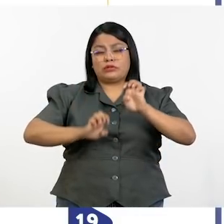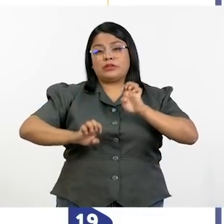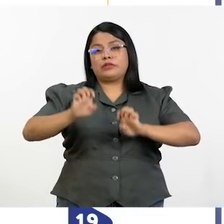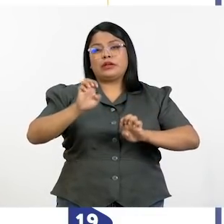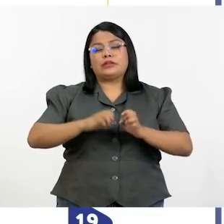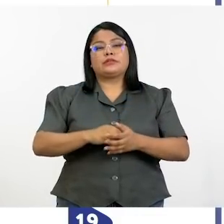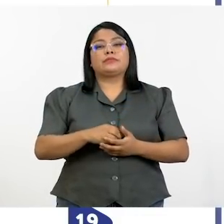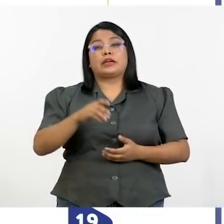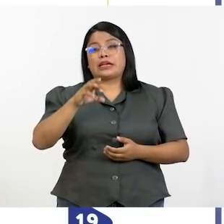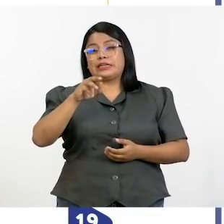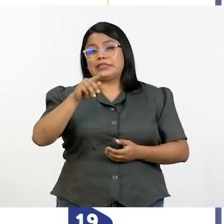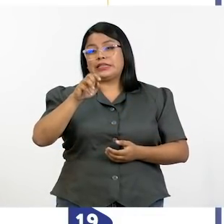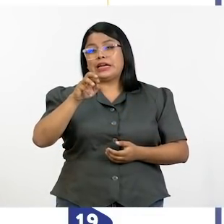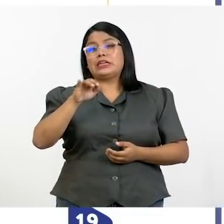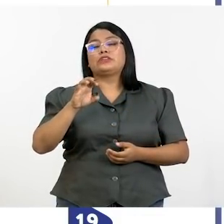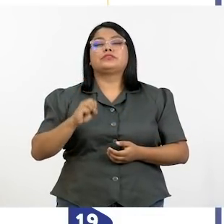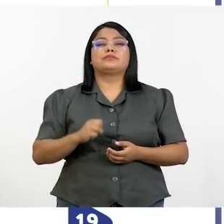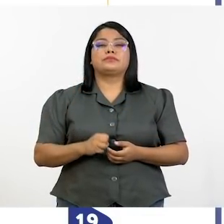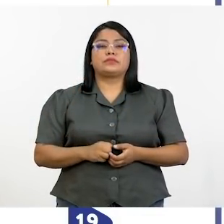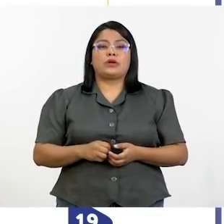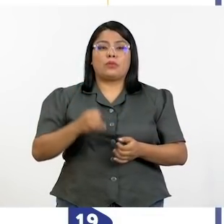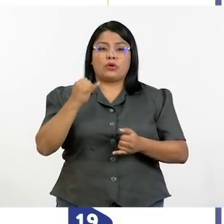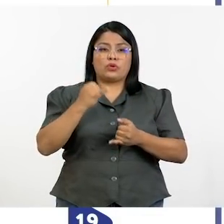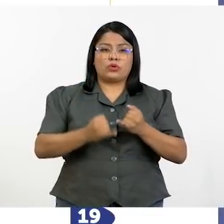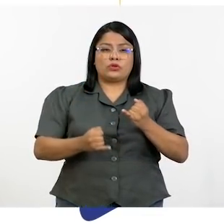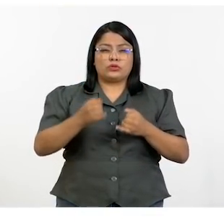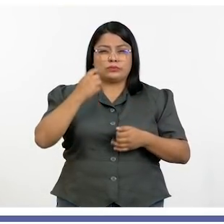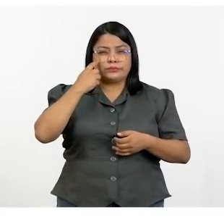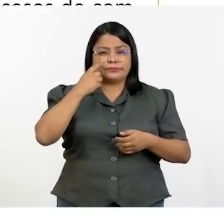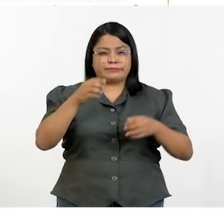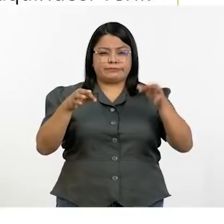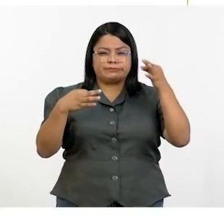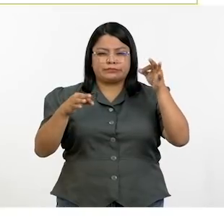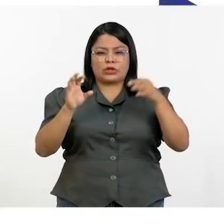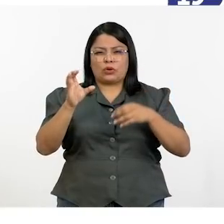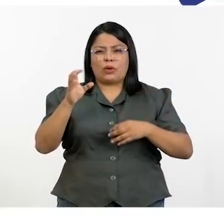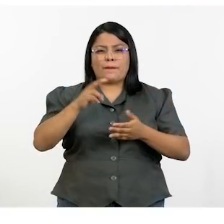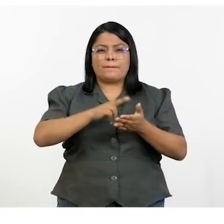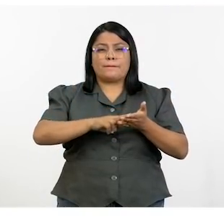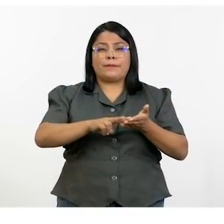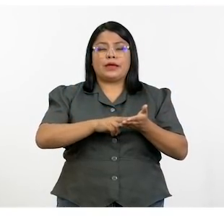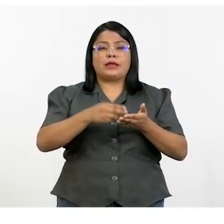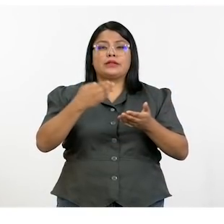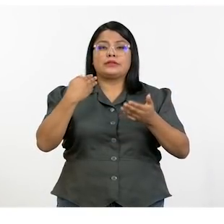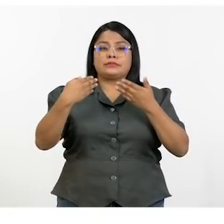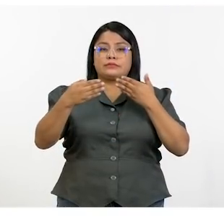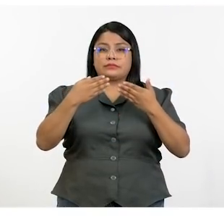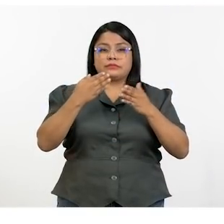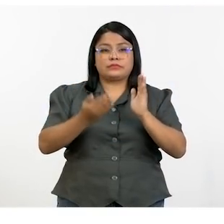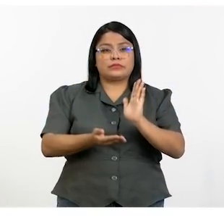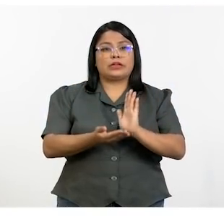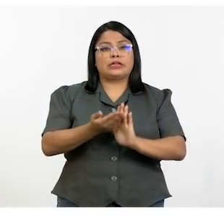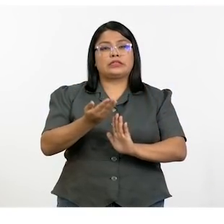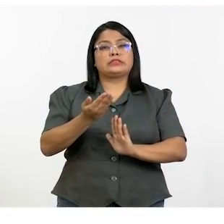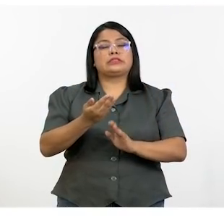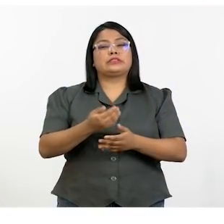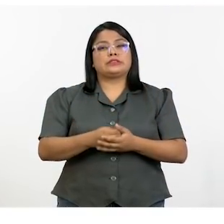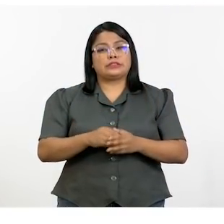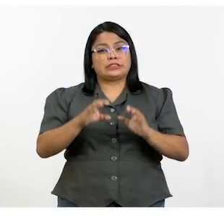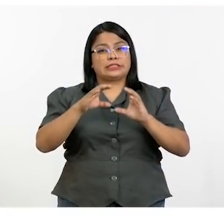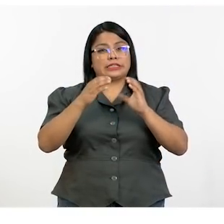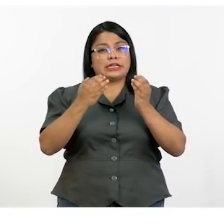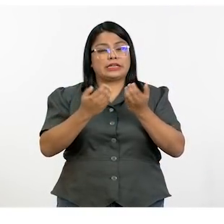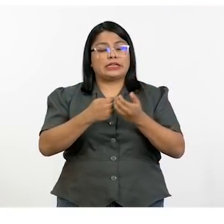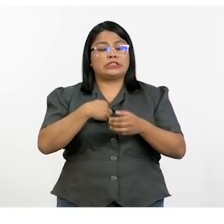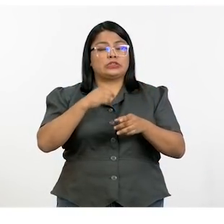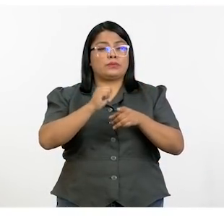evaluados. Por último, en esta página encontramos en un tono verde las orientaciones para el desarrollo de la